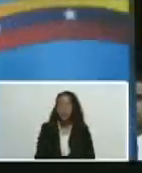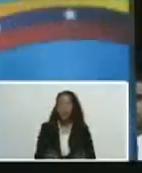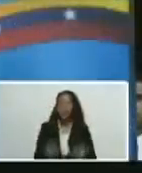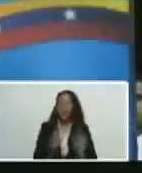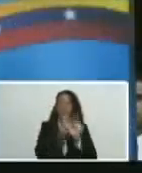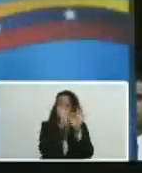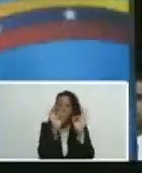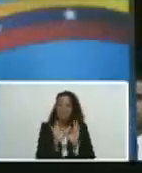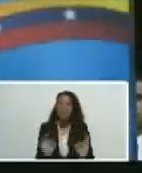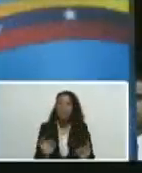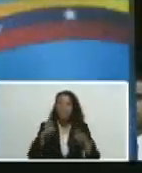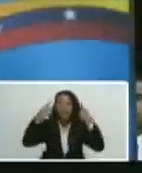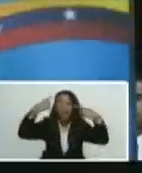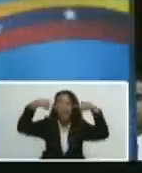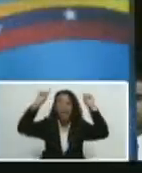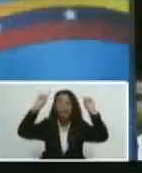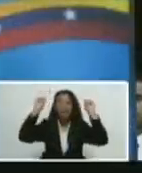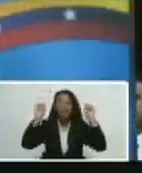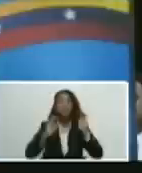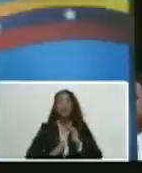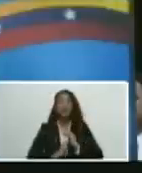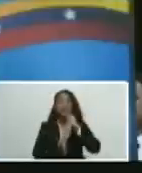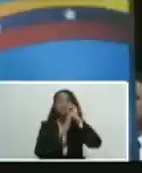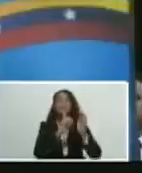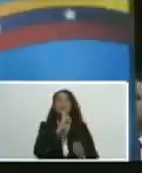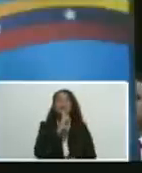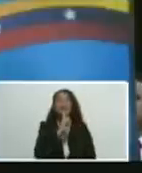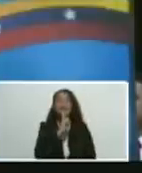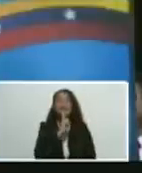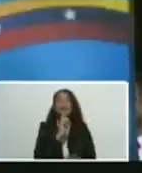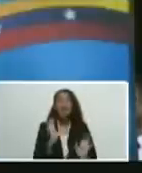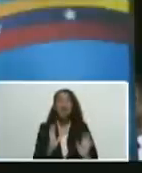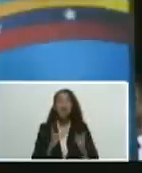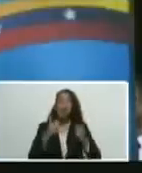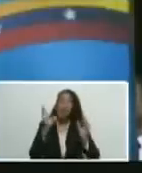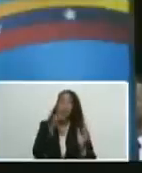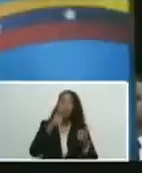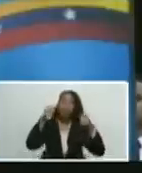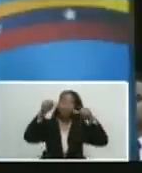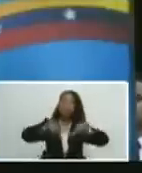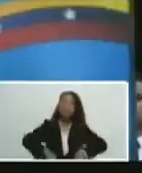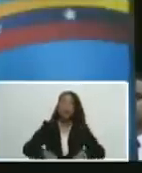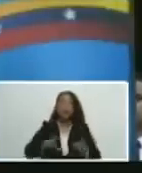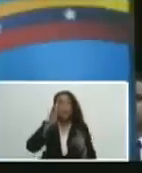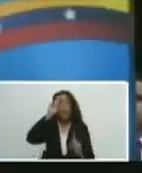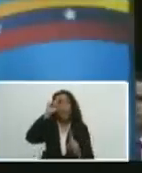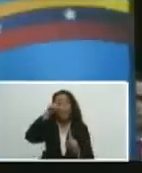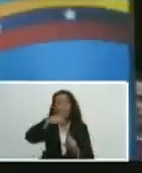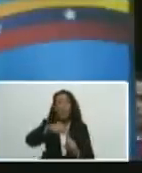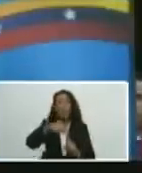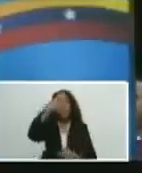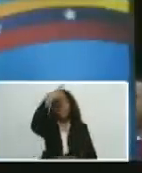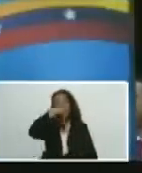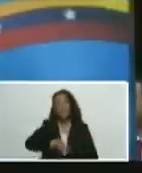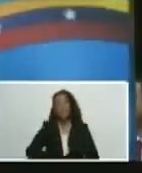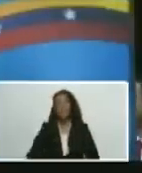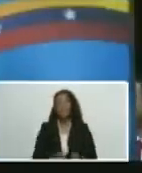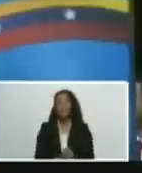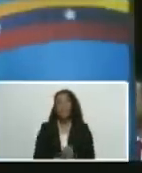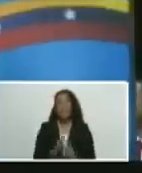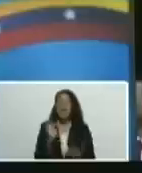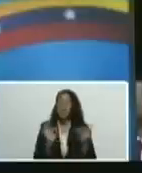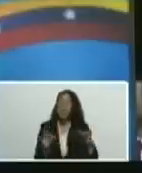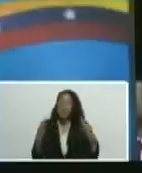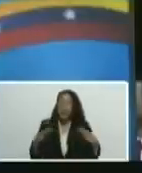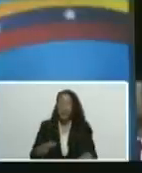medida el éxito de quien lo ha liderado o conducido como meta final de todo ser humano en su